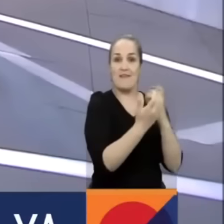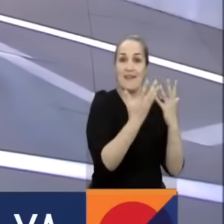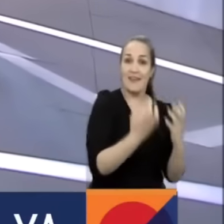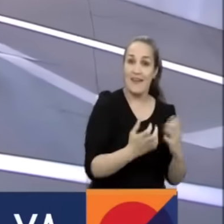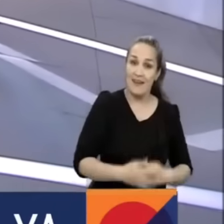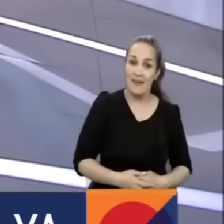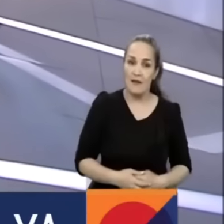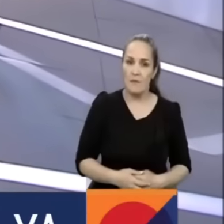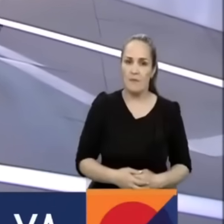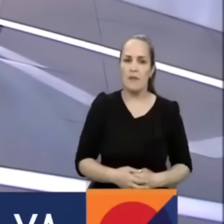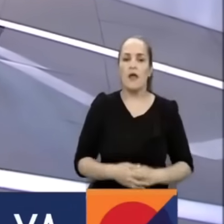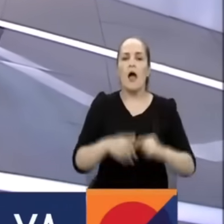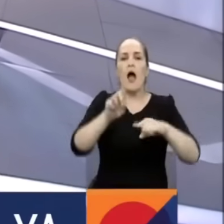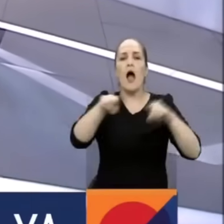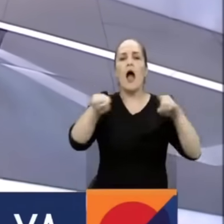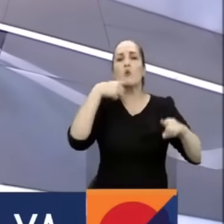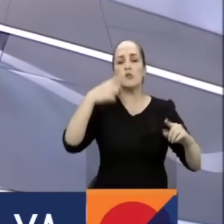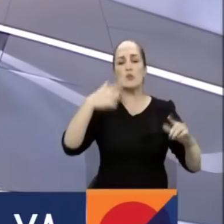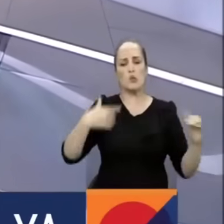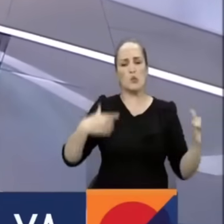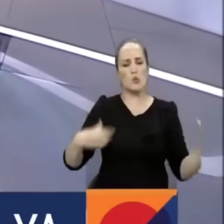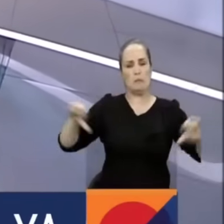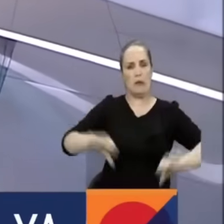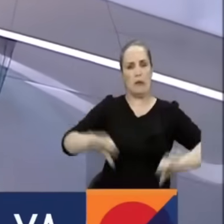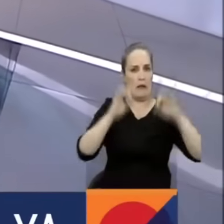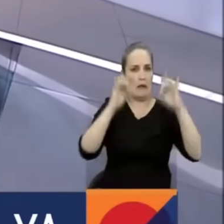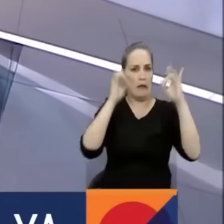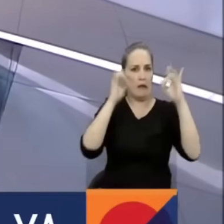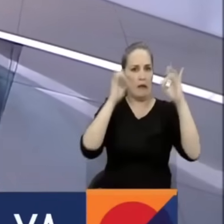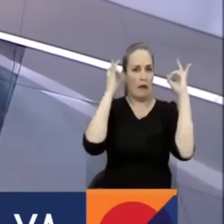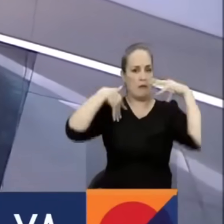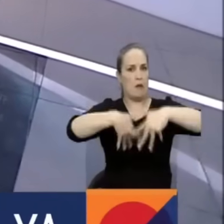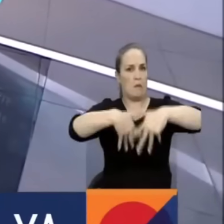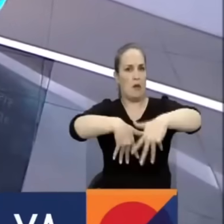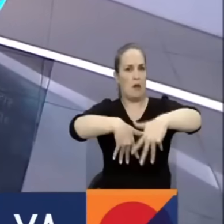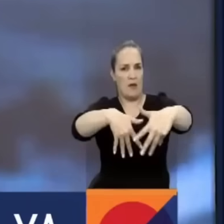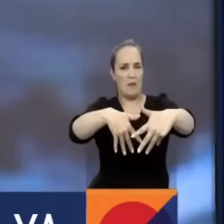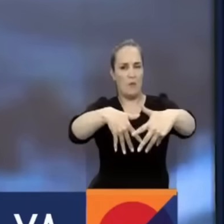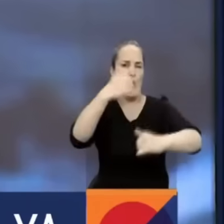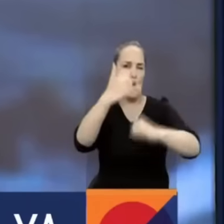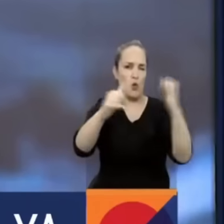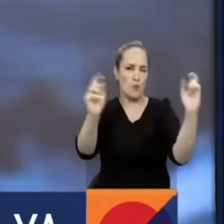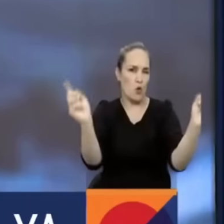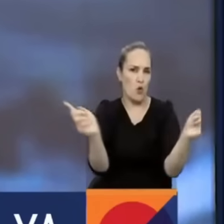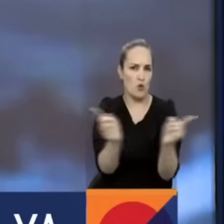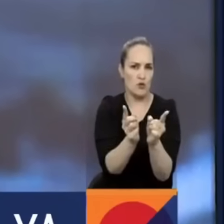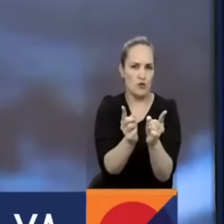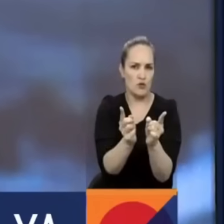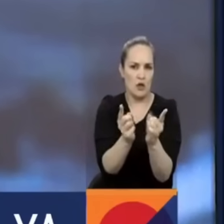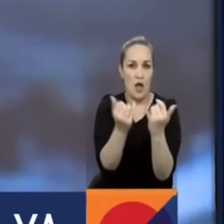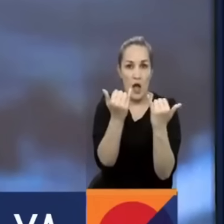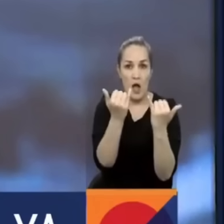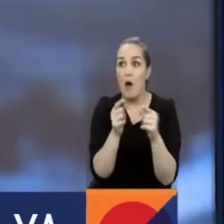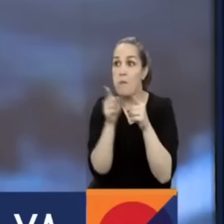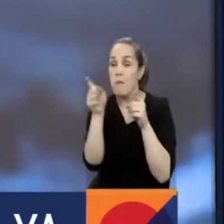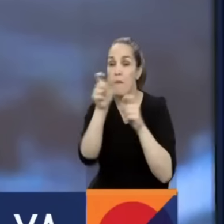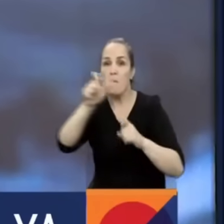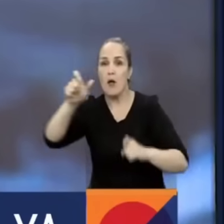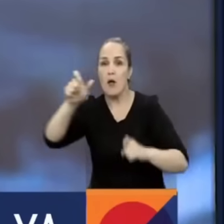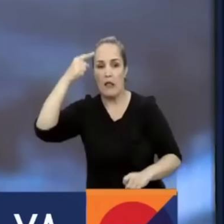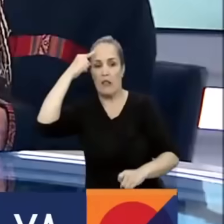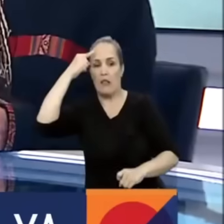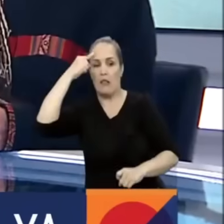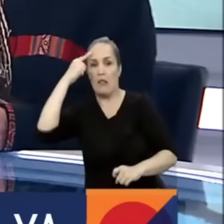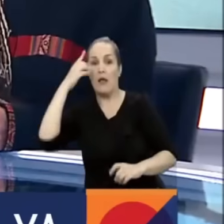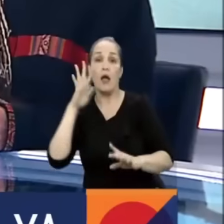quienes satanizan esto de la movilización social, y ya para cerrar, para hacer una especie de conclusión, ¿cuál es el llamado para las personas que apoyan